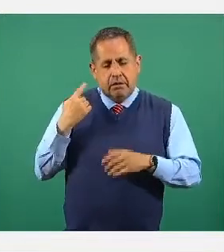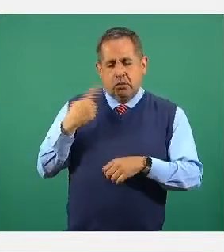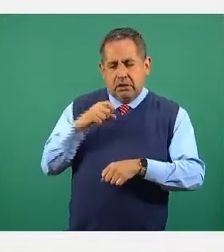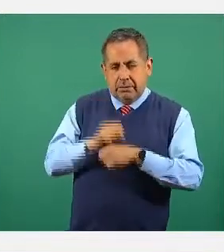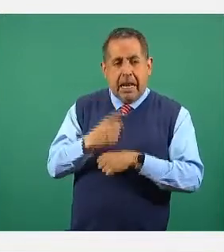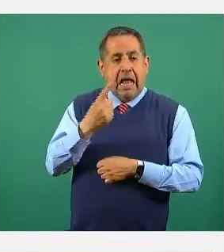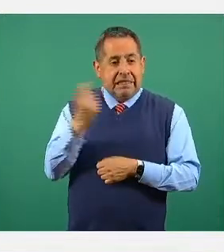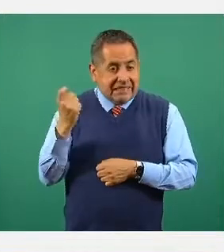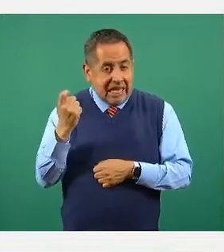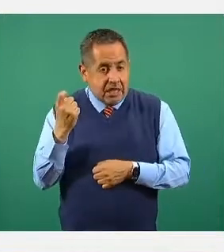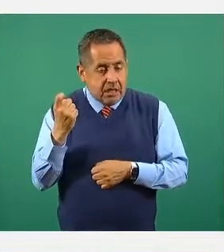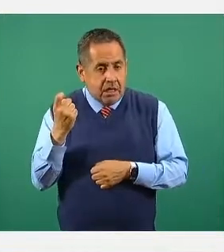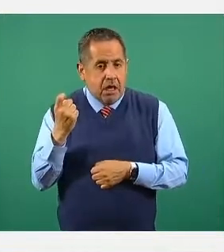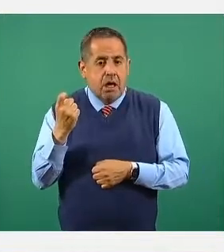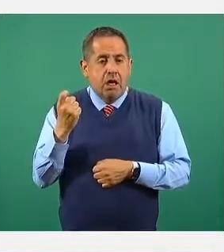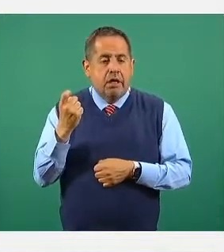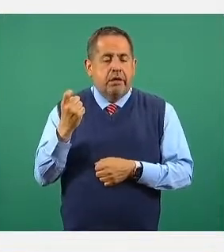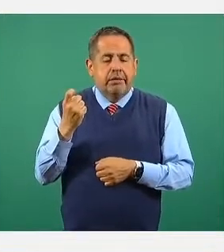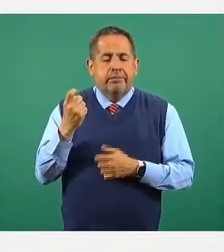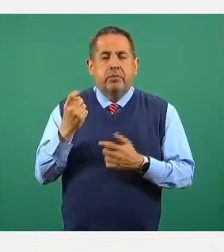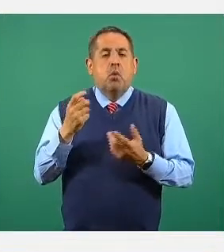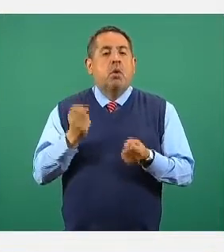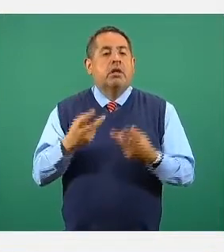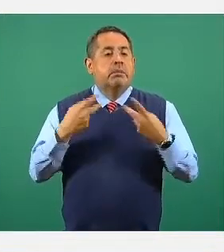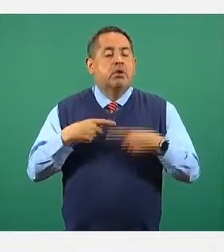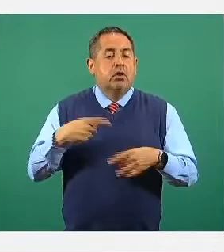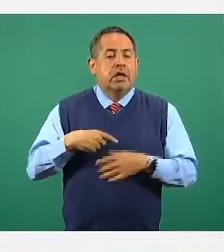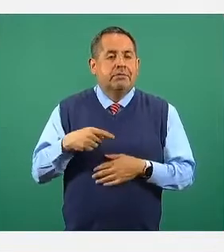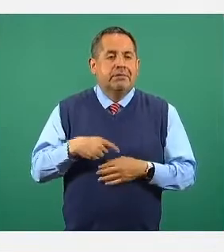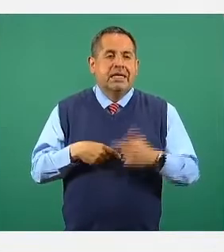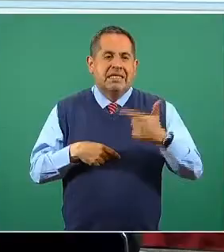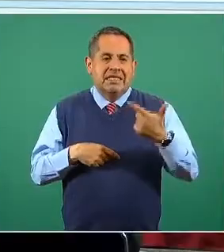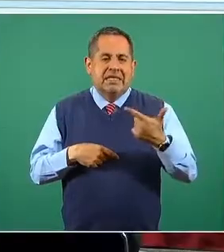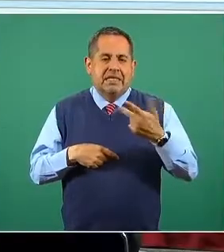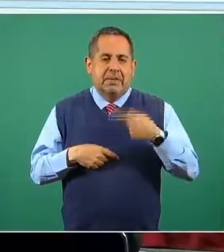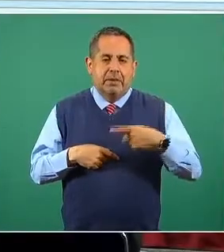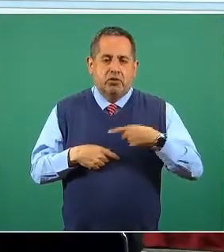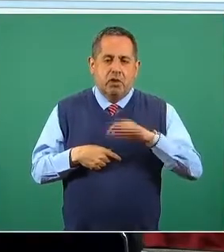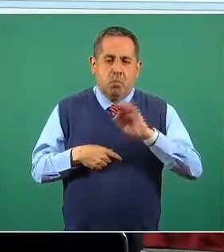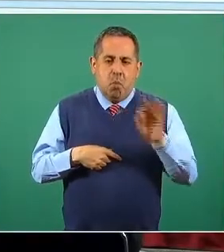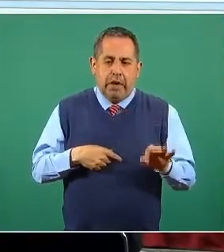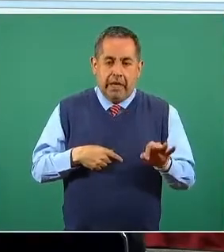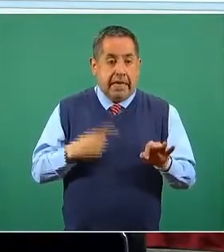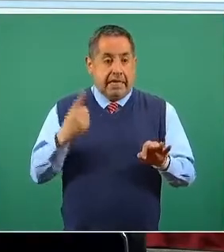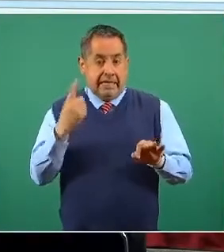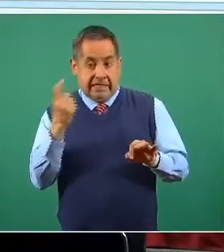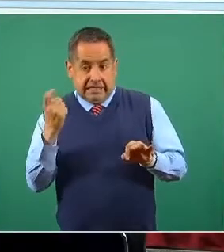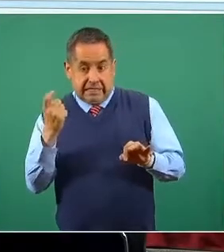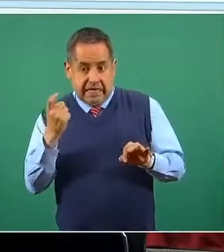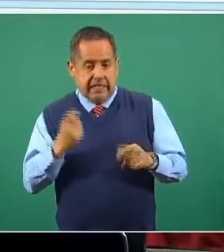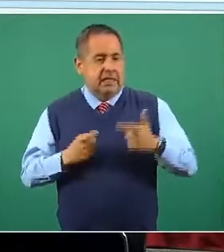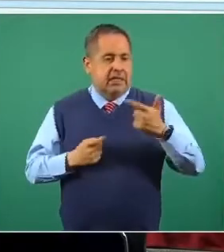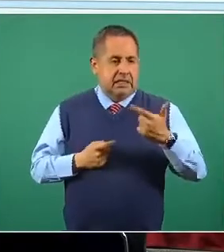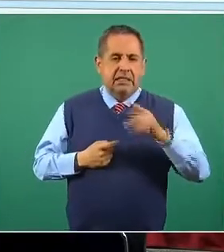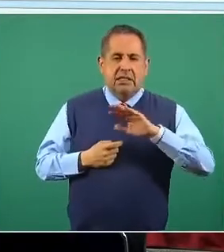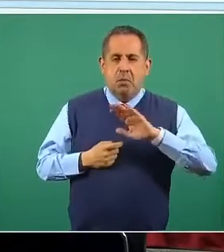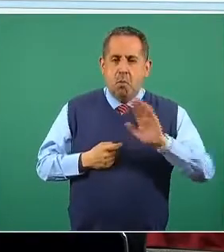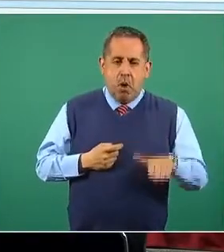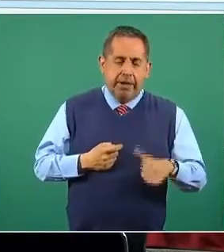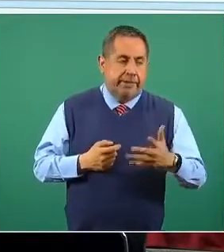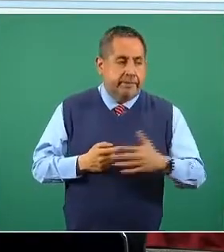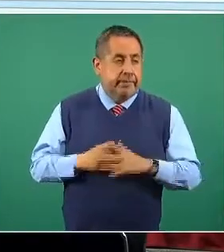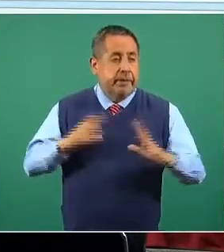epidemiológica 1/2021, lamentablemente 7 personas fallecen. Y el acumulado que hemos tenido durante todo